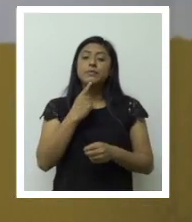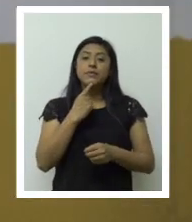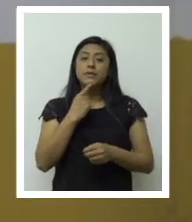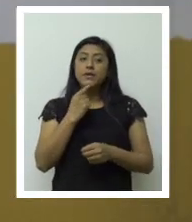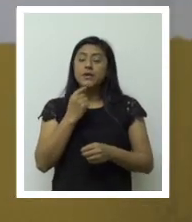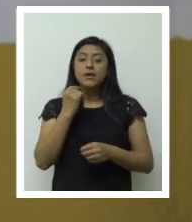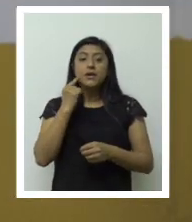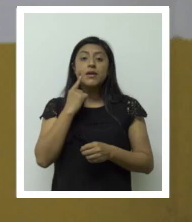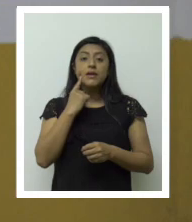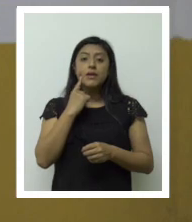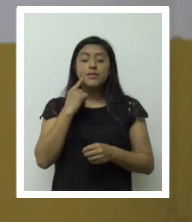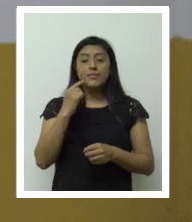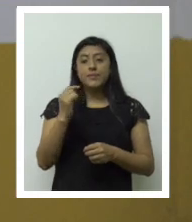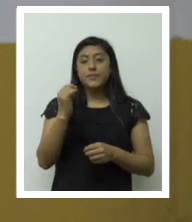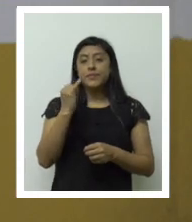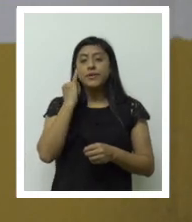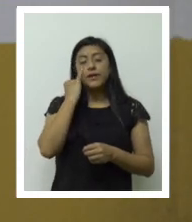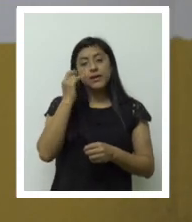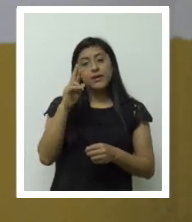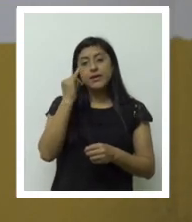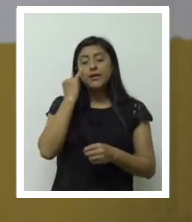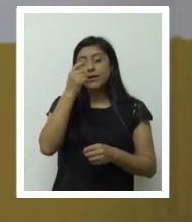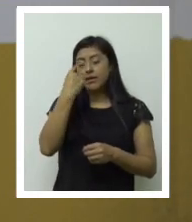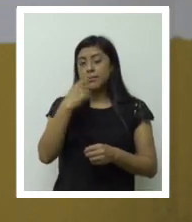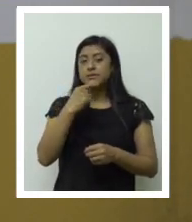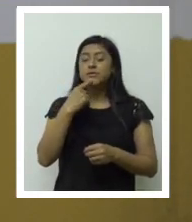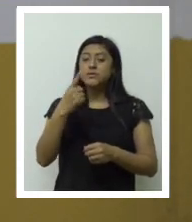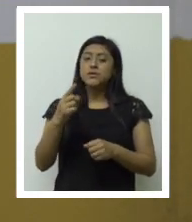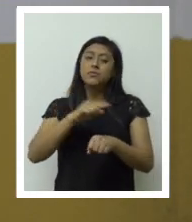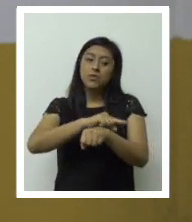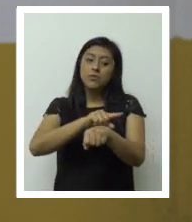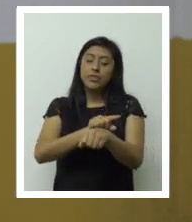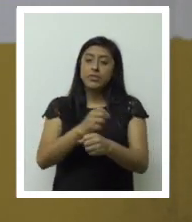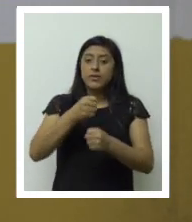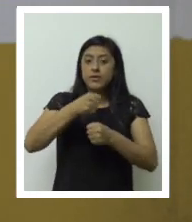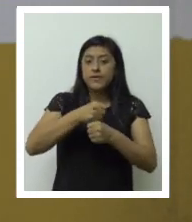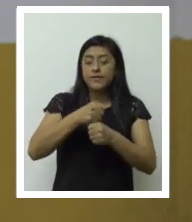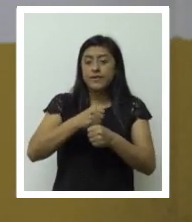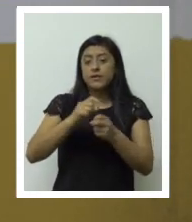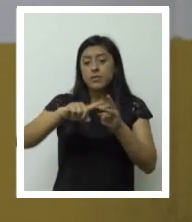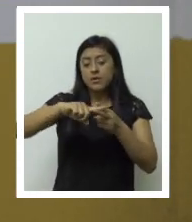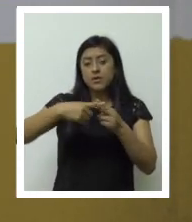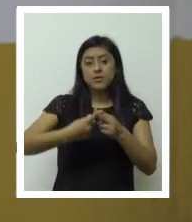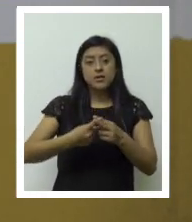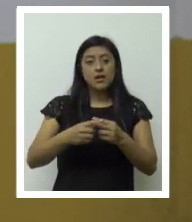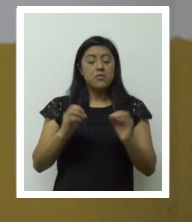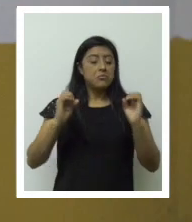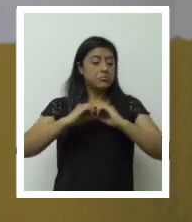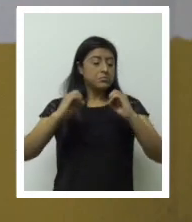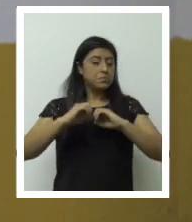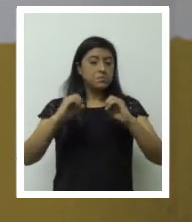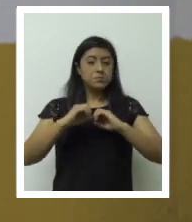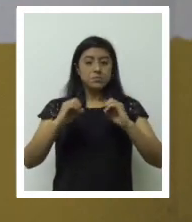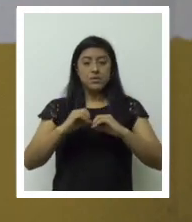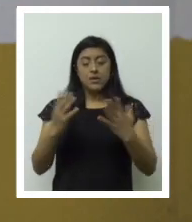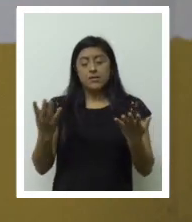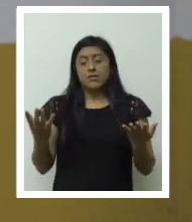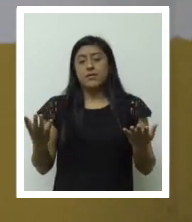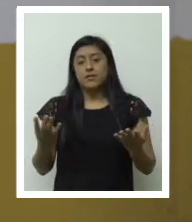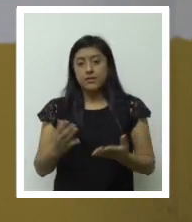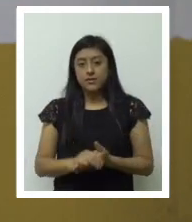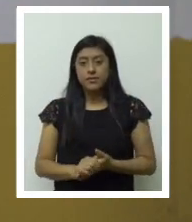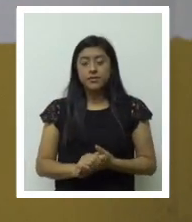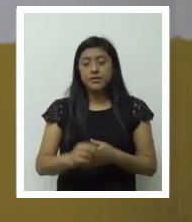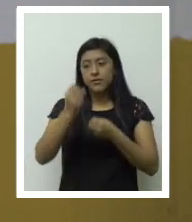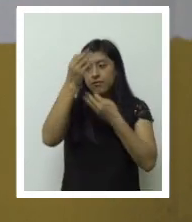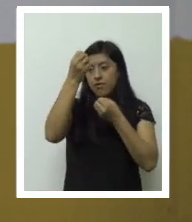Al principio, pues, fue un momento muy difícil para nosotros porque empezamos, ¿verdad?, sin ningún,